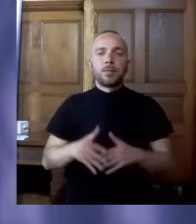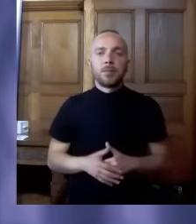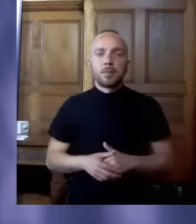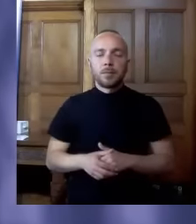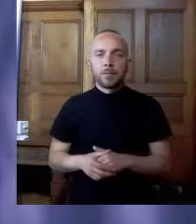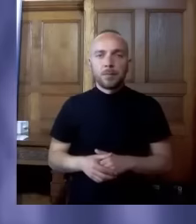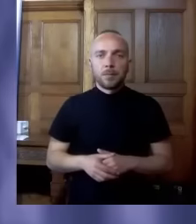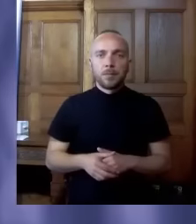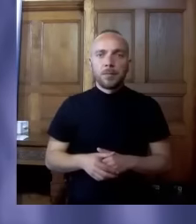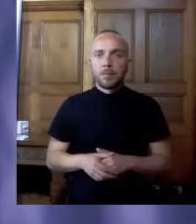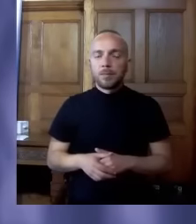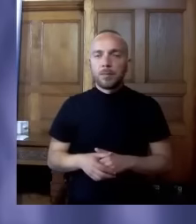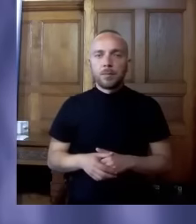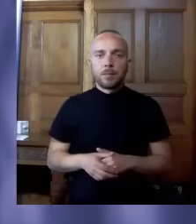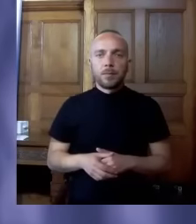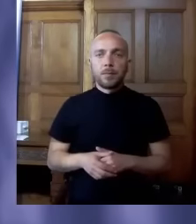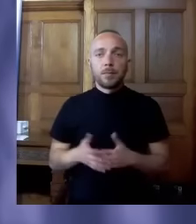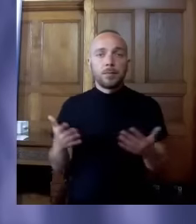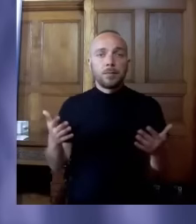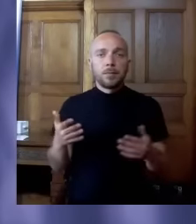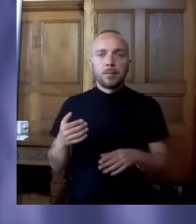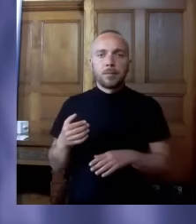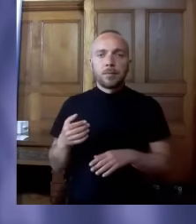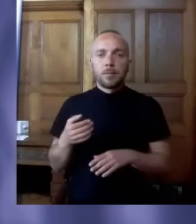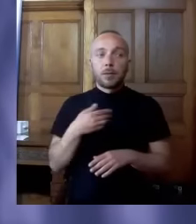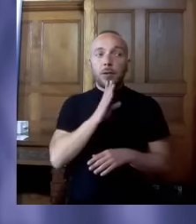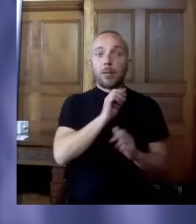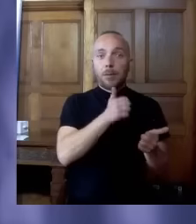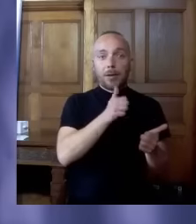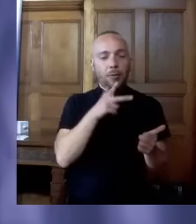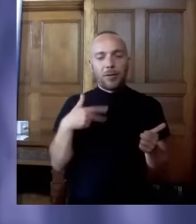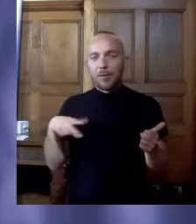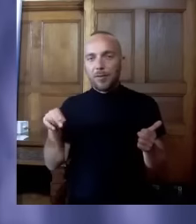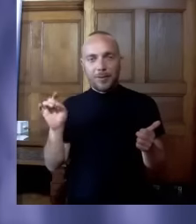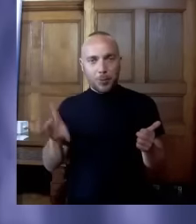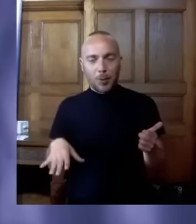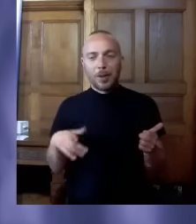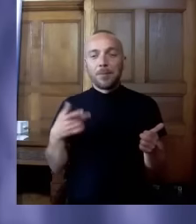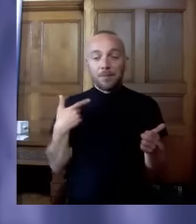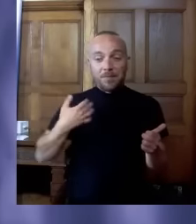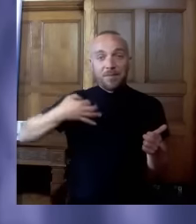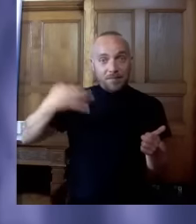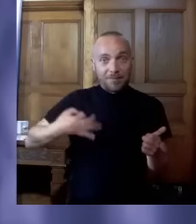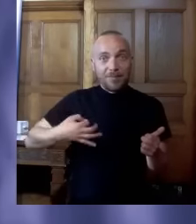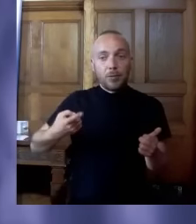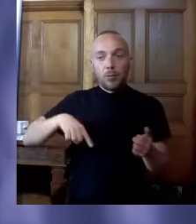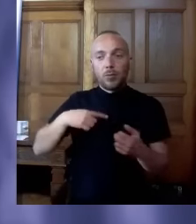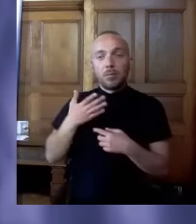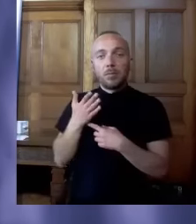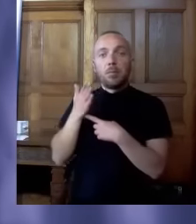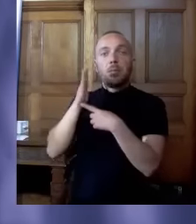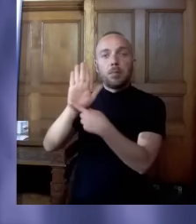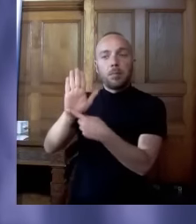votar así que así que termino ya como empecé diciendo realmente quienes estamos planteando